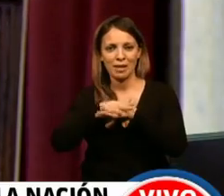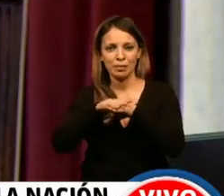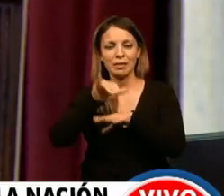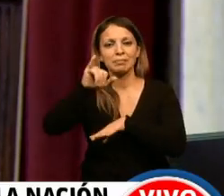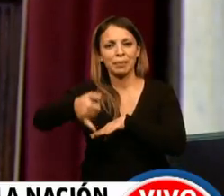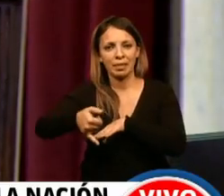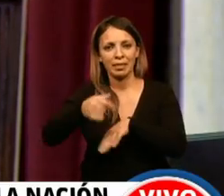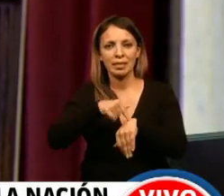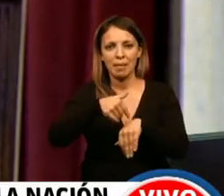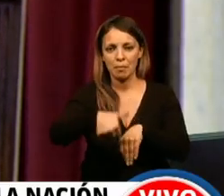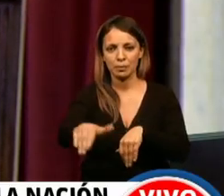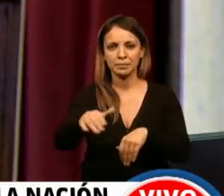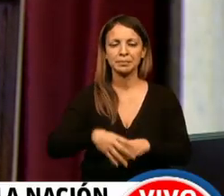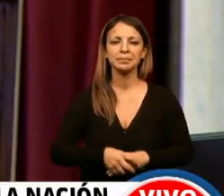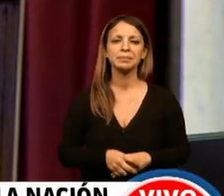tiempo